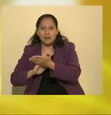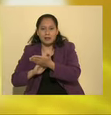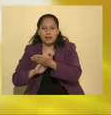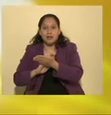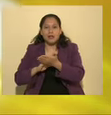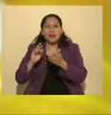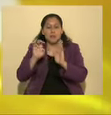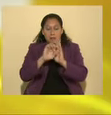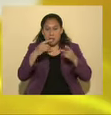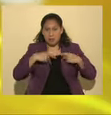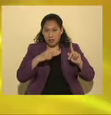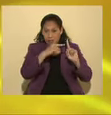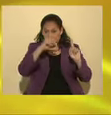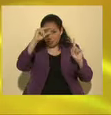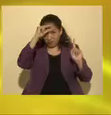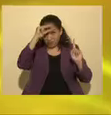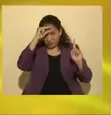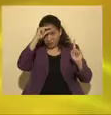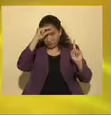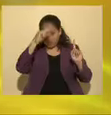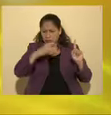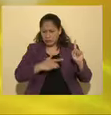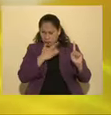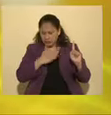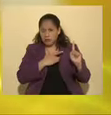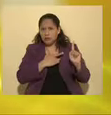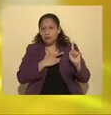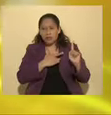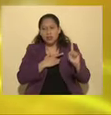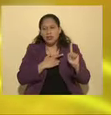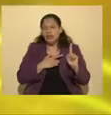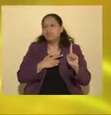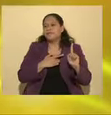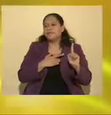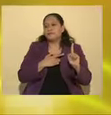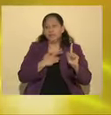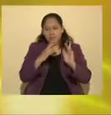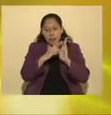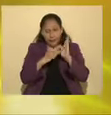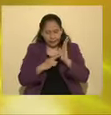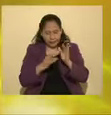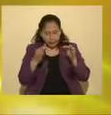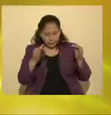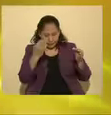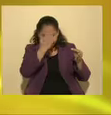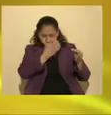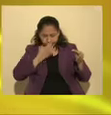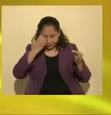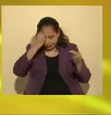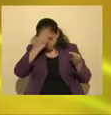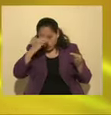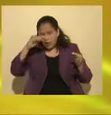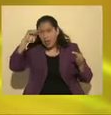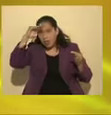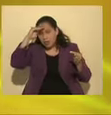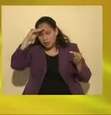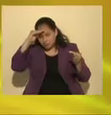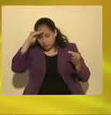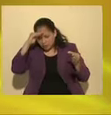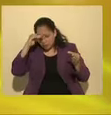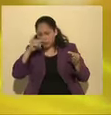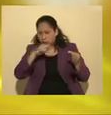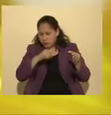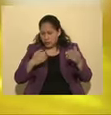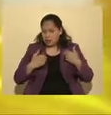persona inteligente y consciente observa la regla, la norma, las analiza, las